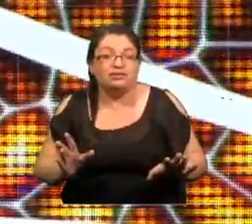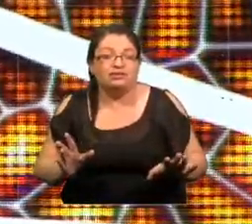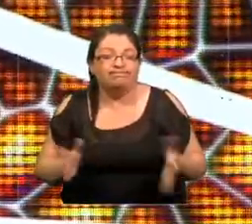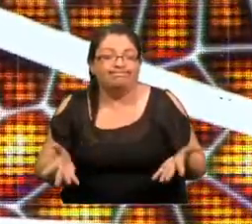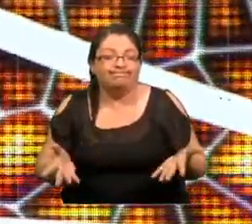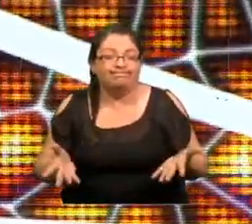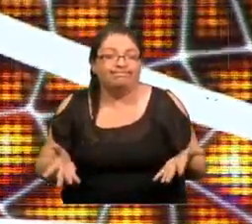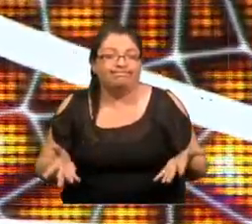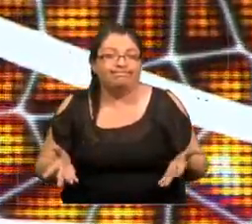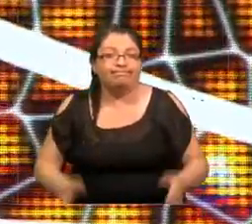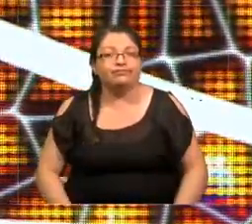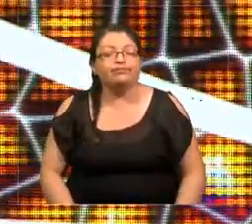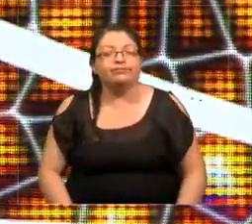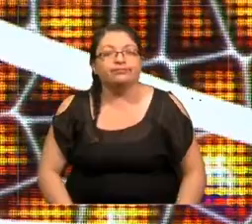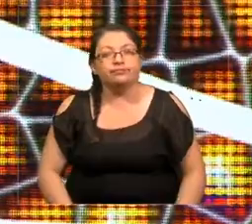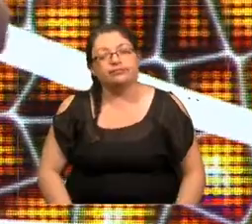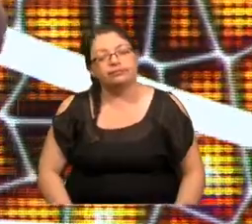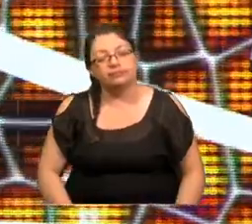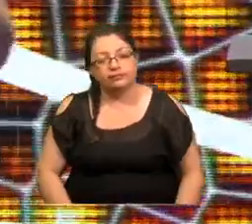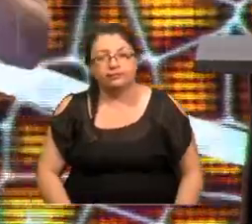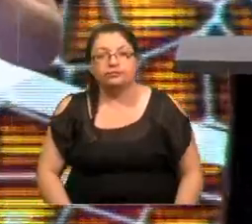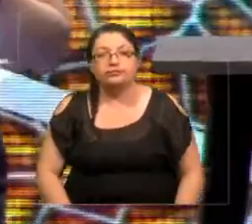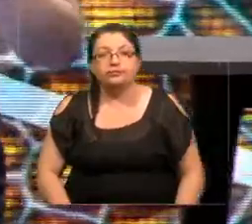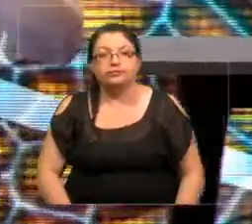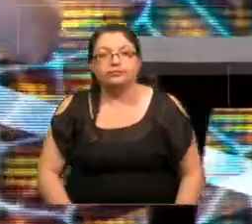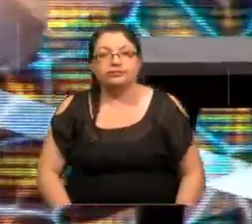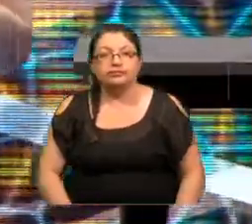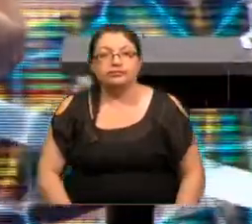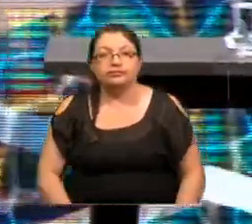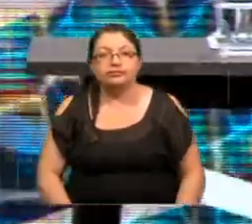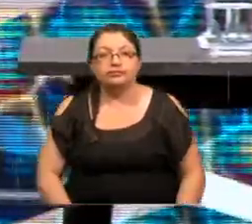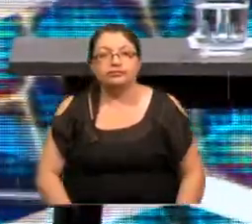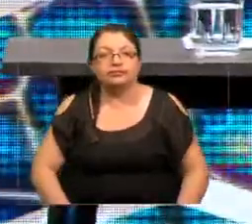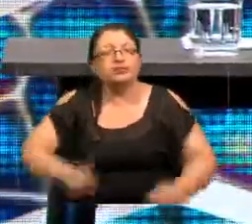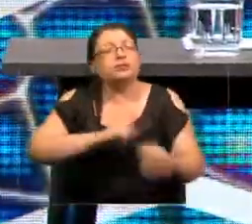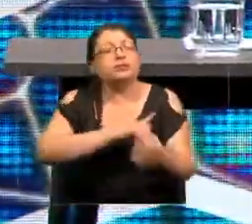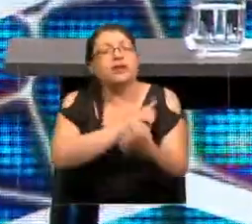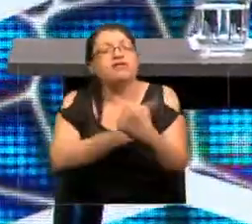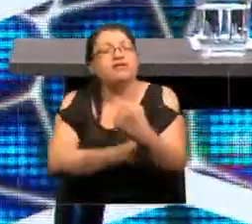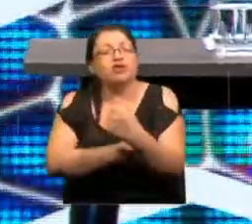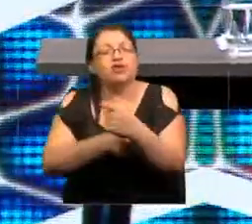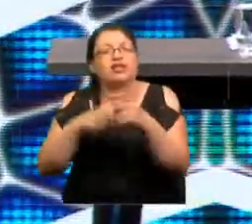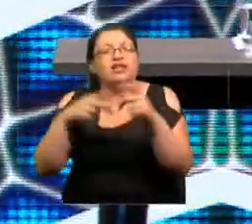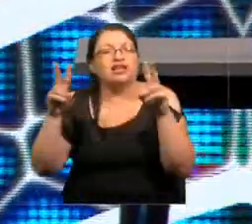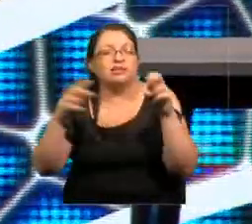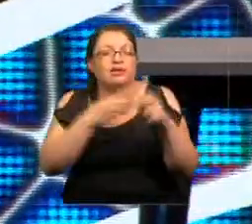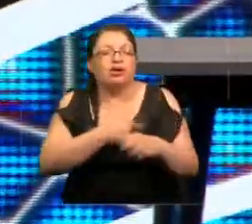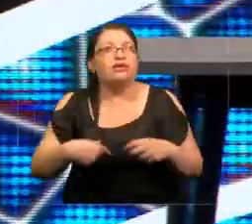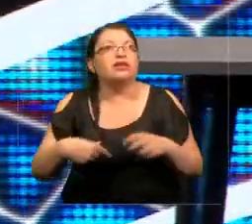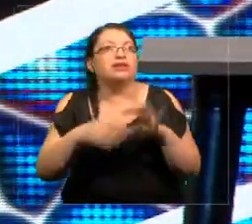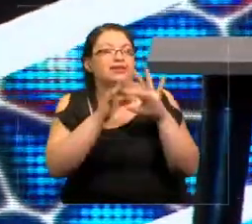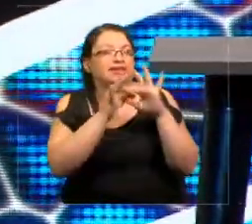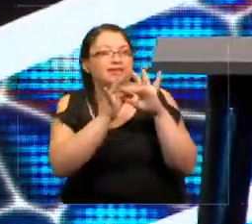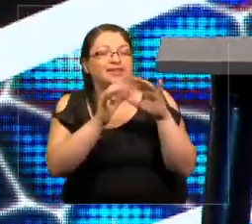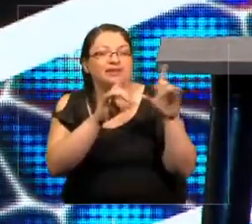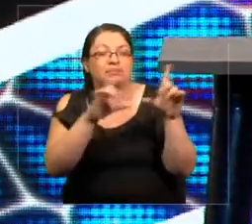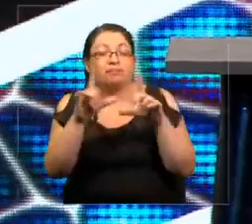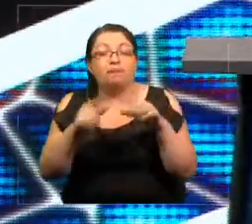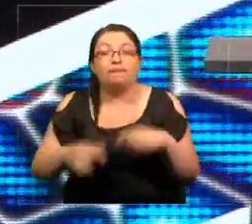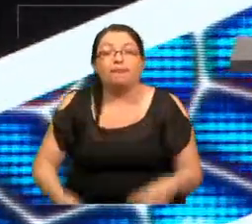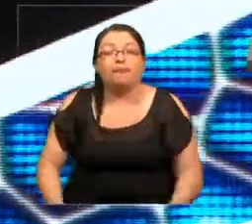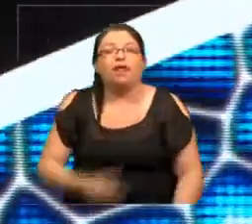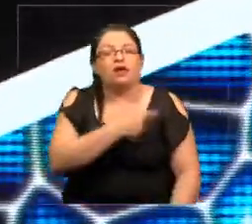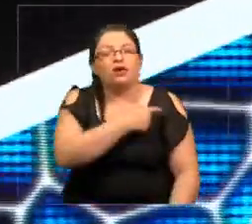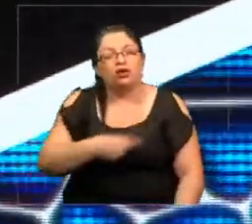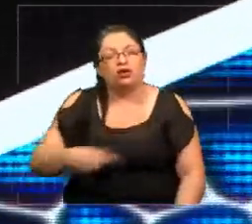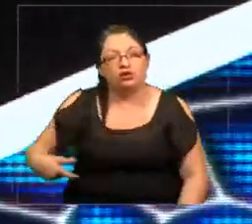a reforzar lo que llamamos la gobernanza de gracias la gobernanza